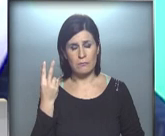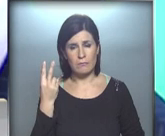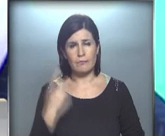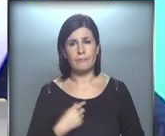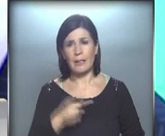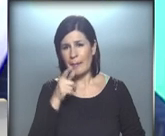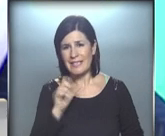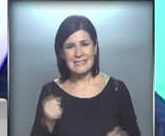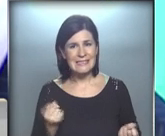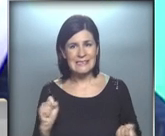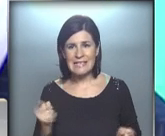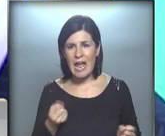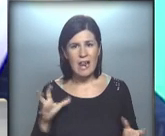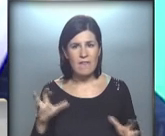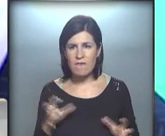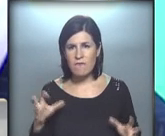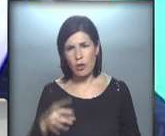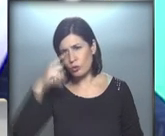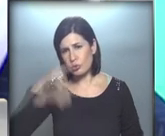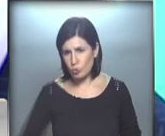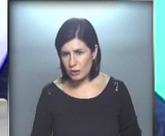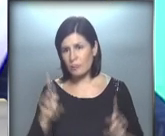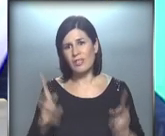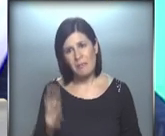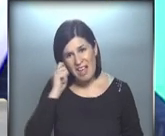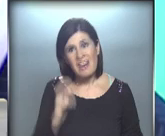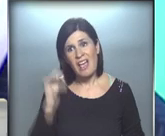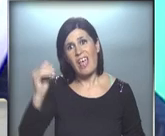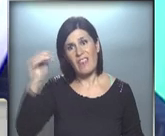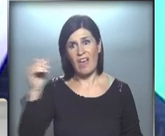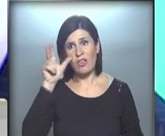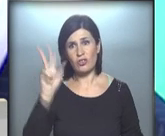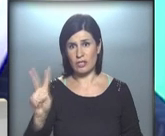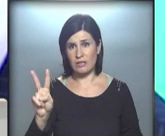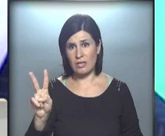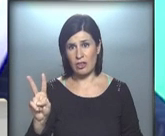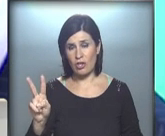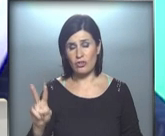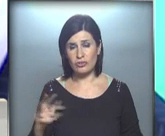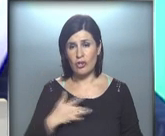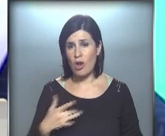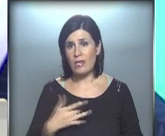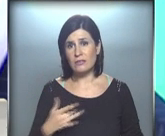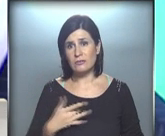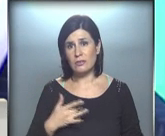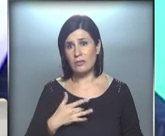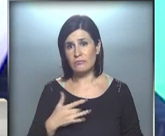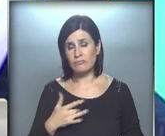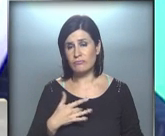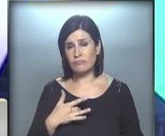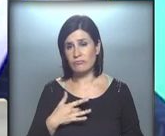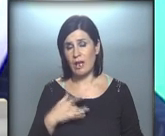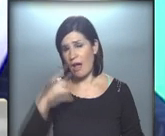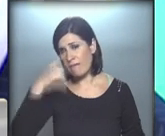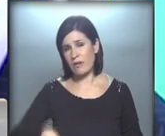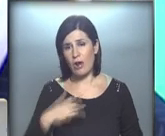del estrés que estaba viviendo en el último tiempo y además de su avanzada edad, se le dio este cuadro que terminó finalmente con una descompensación